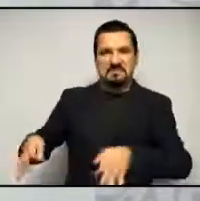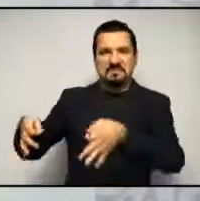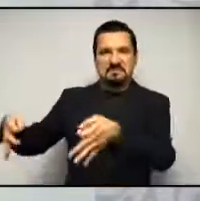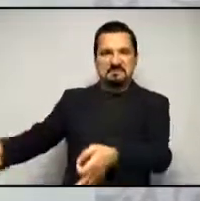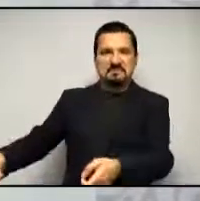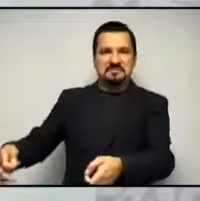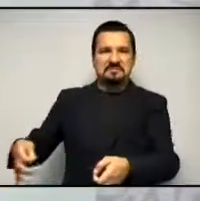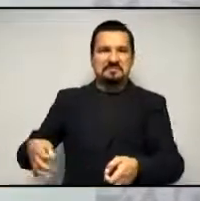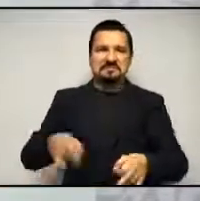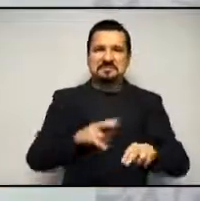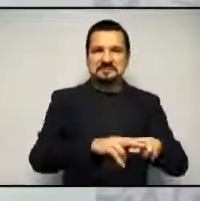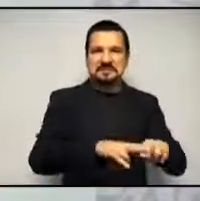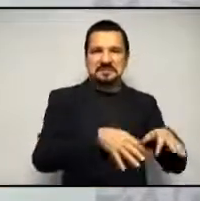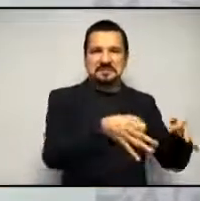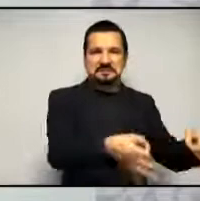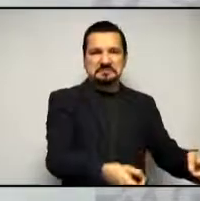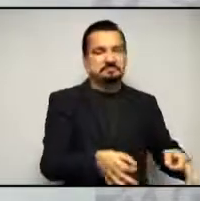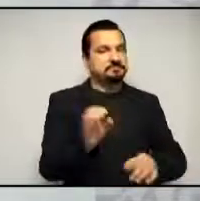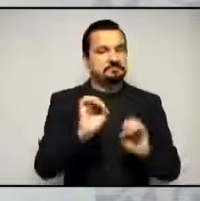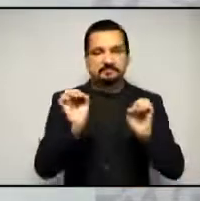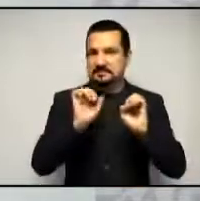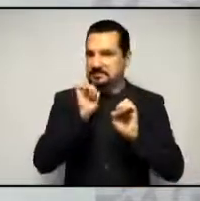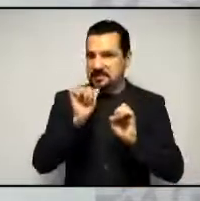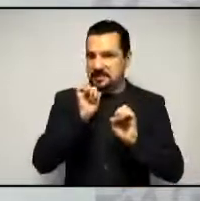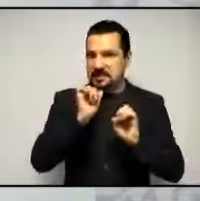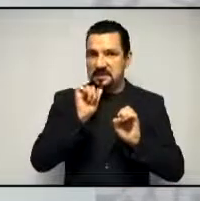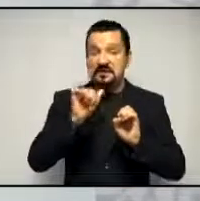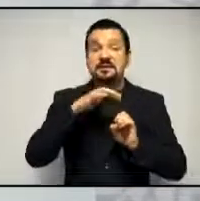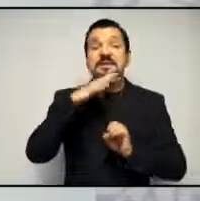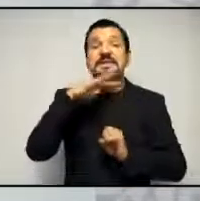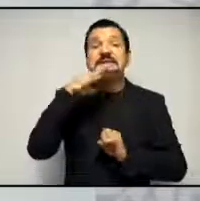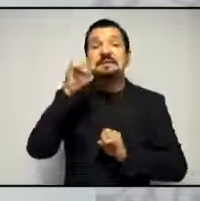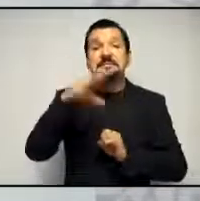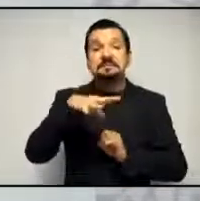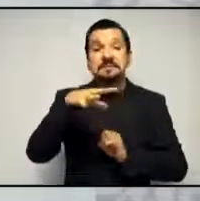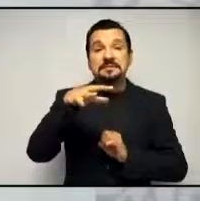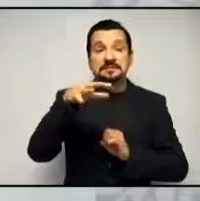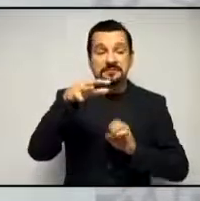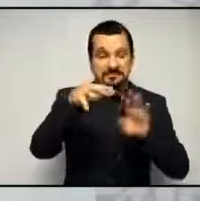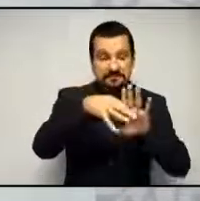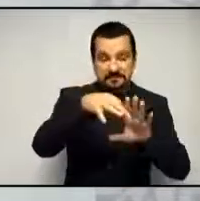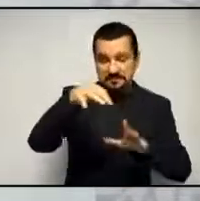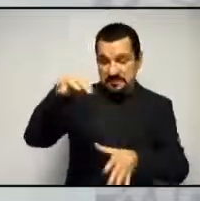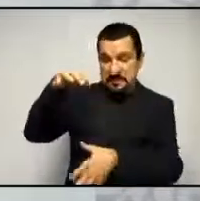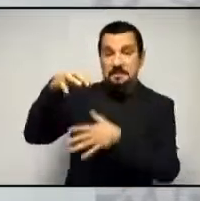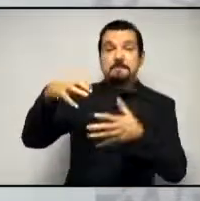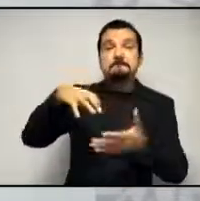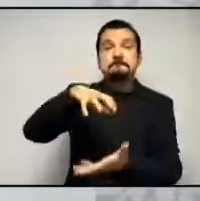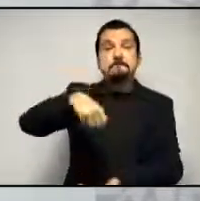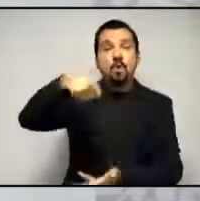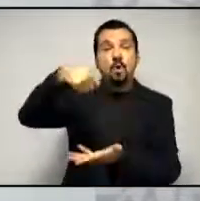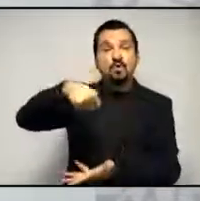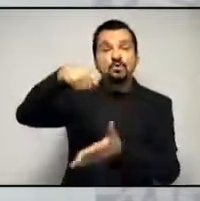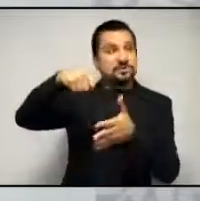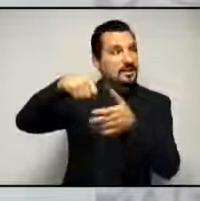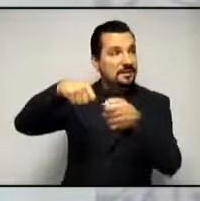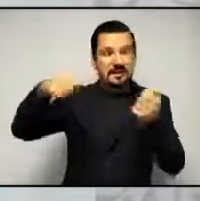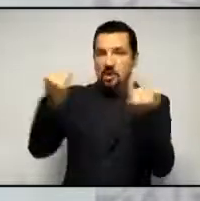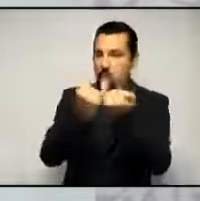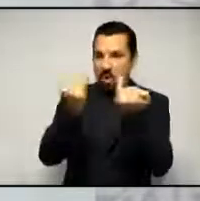banco ni en en ninguna superficie lo vas a tirar directamente a una bolsa de esta